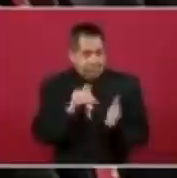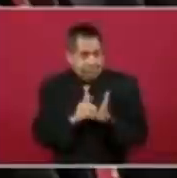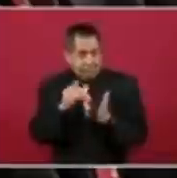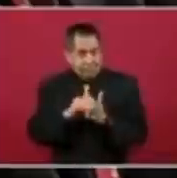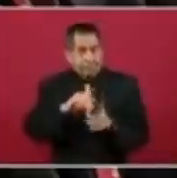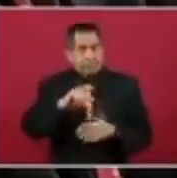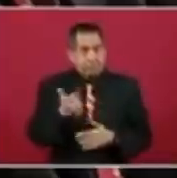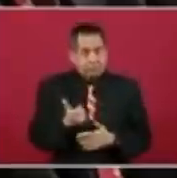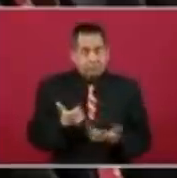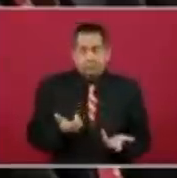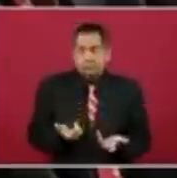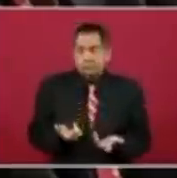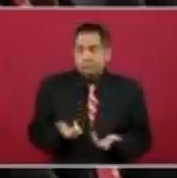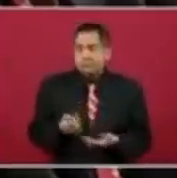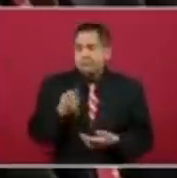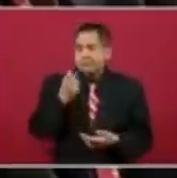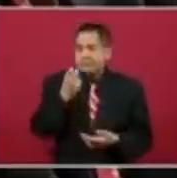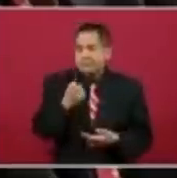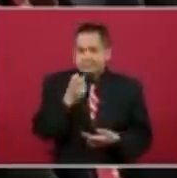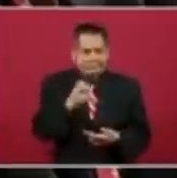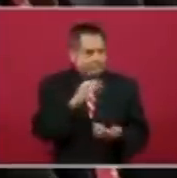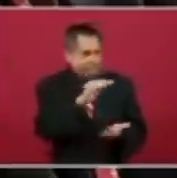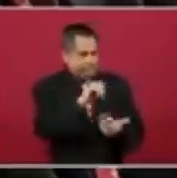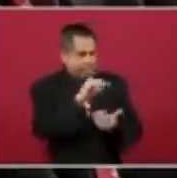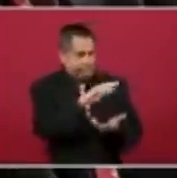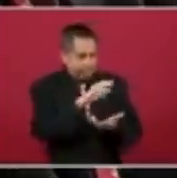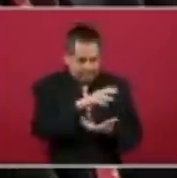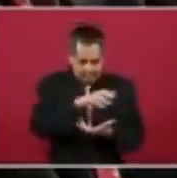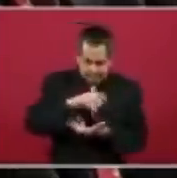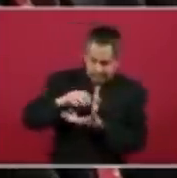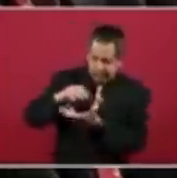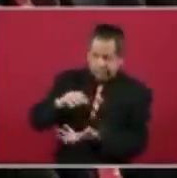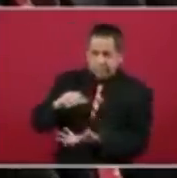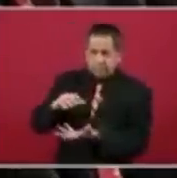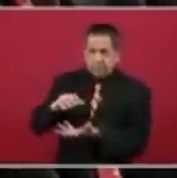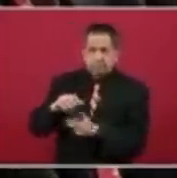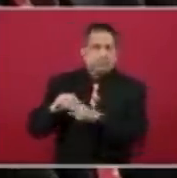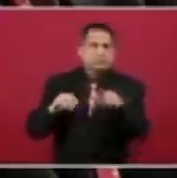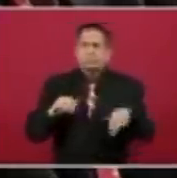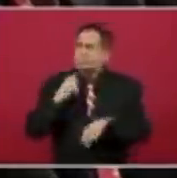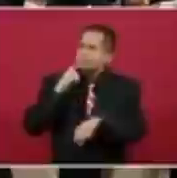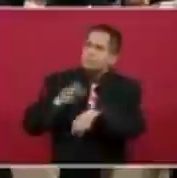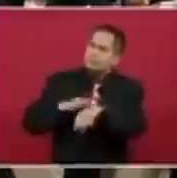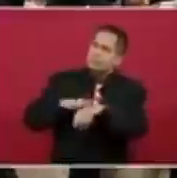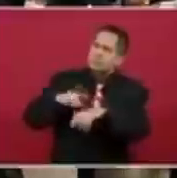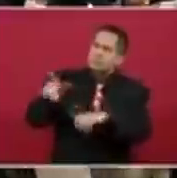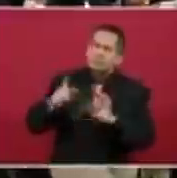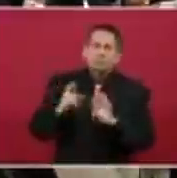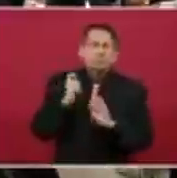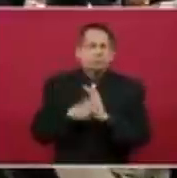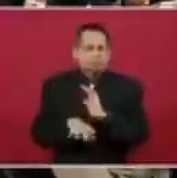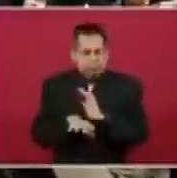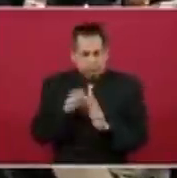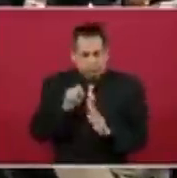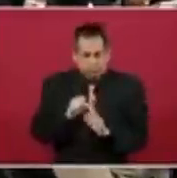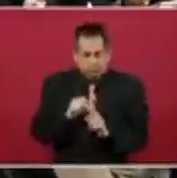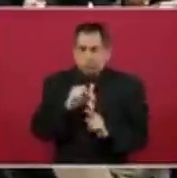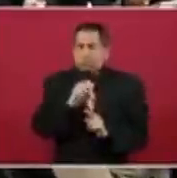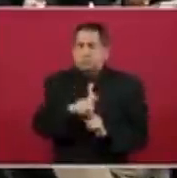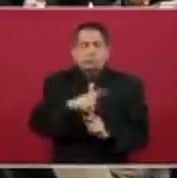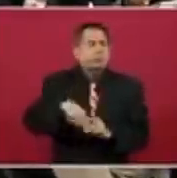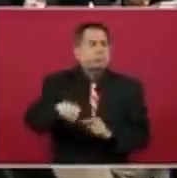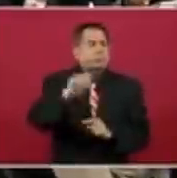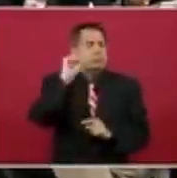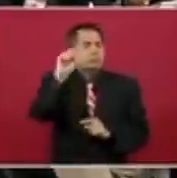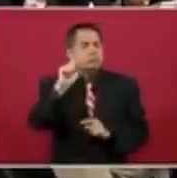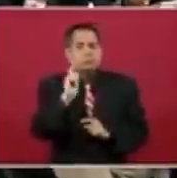pesos. Esos recursos acusa la oposición del sindicato que están saliendo de las cuotas